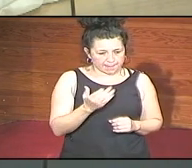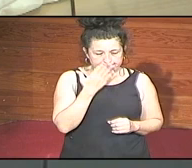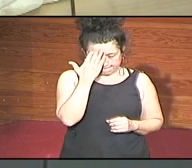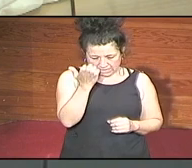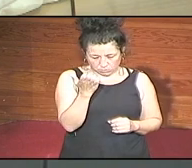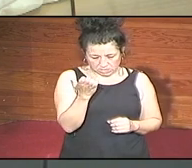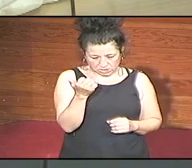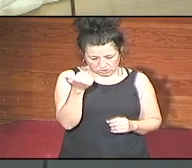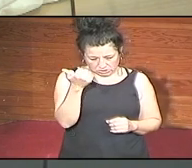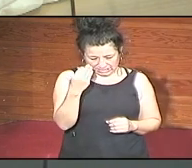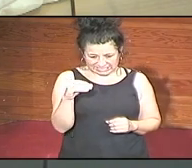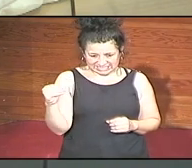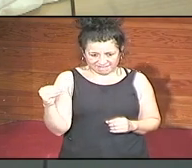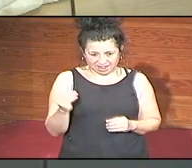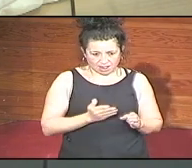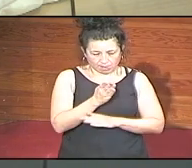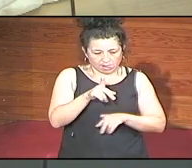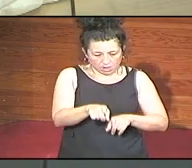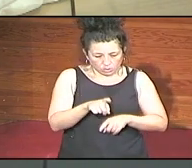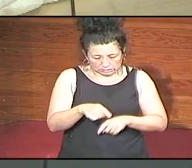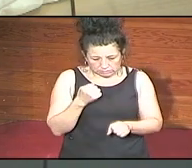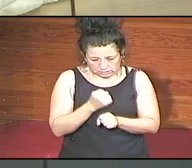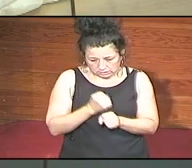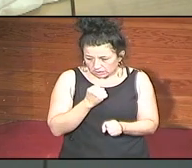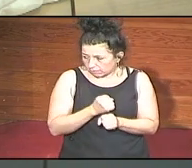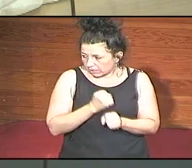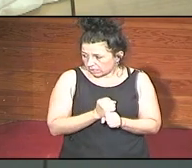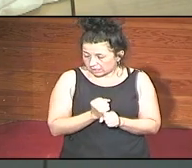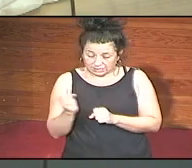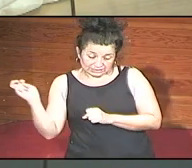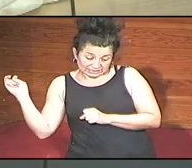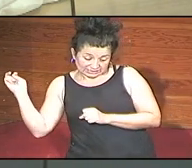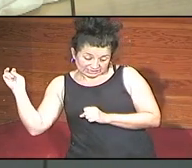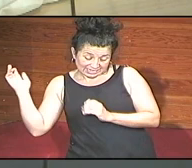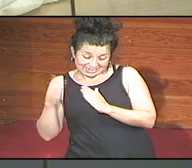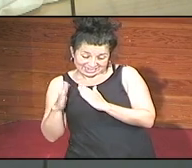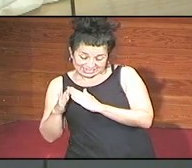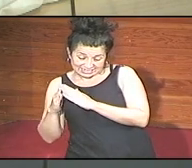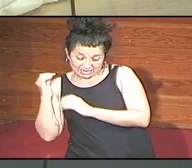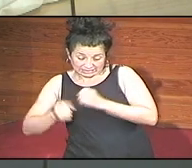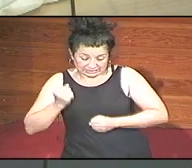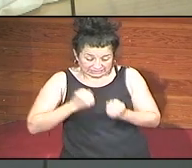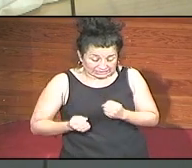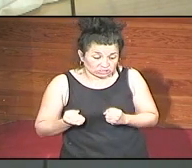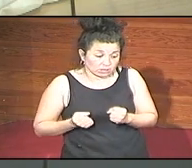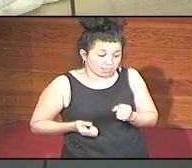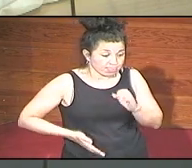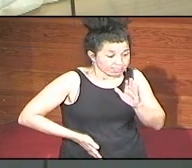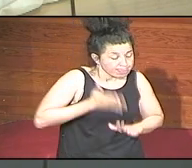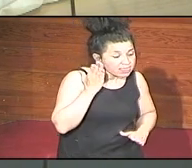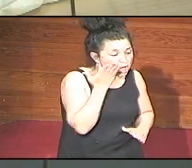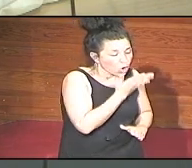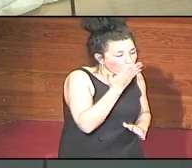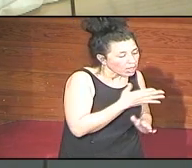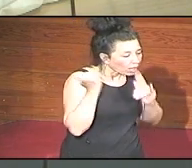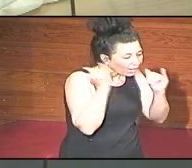subí a trabajar a los cultivos bajaba corriendo a casa desayuna algo y se iba al colegio y cuando llegaba al colegio